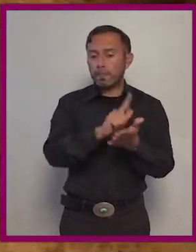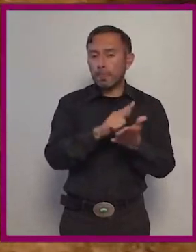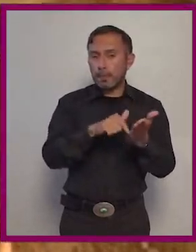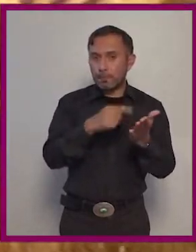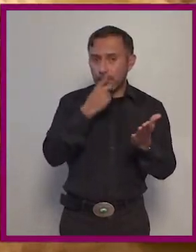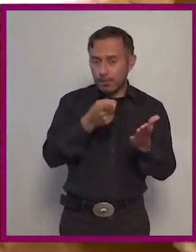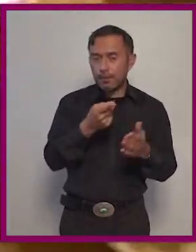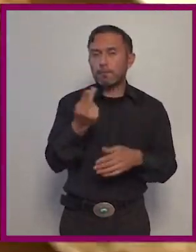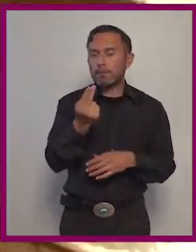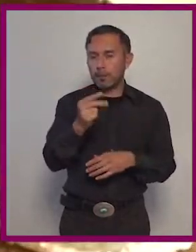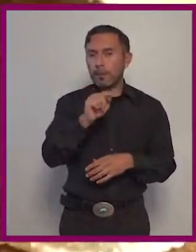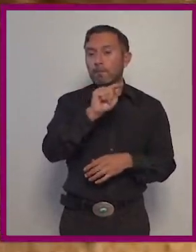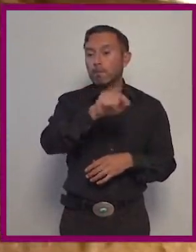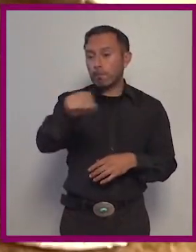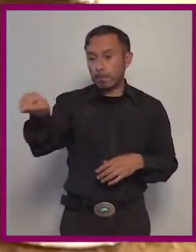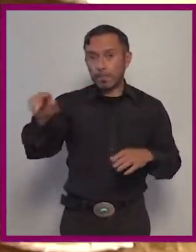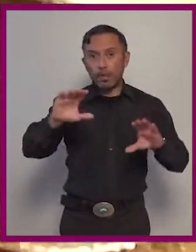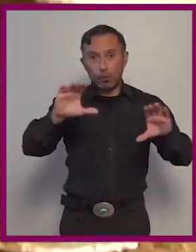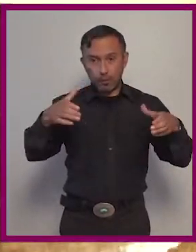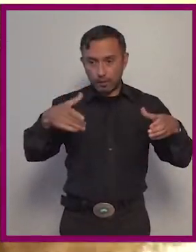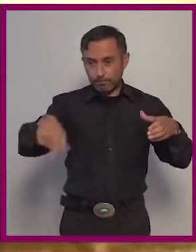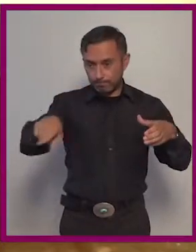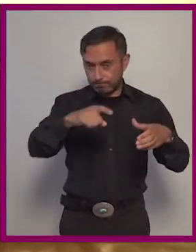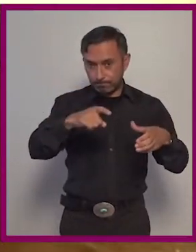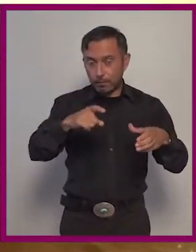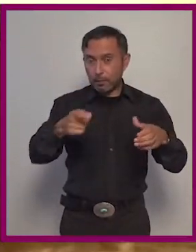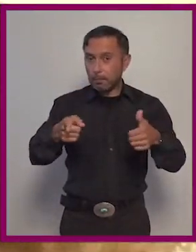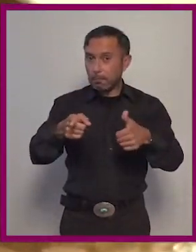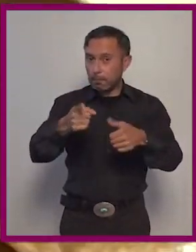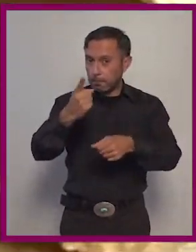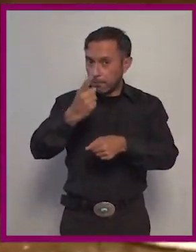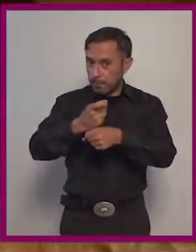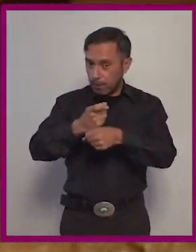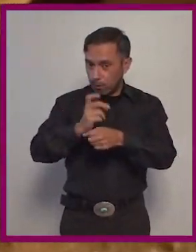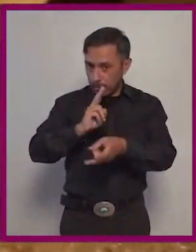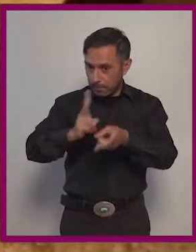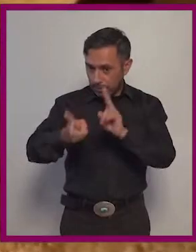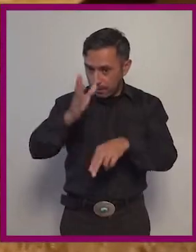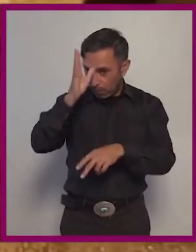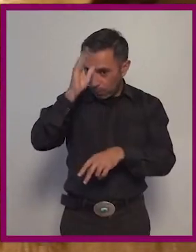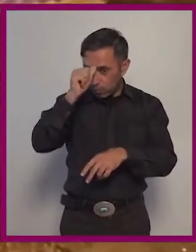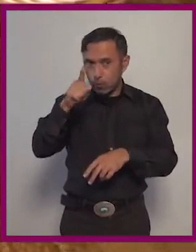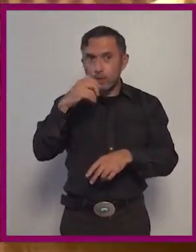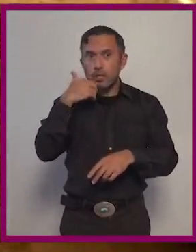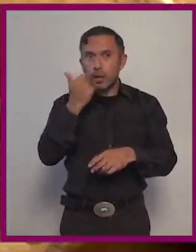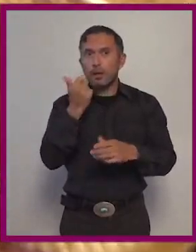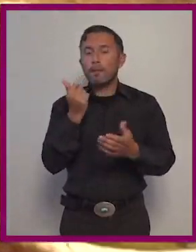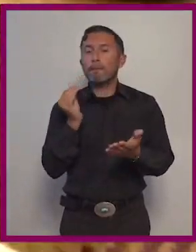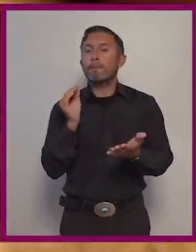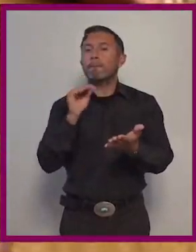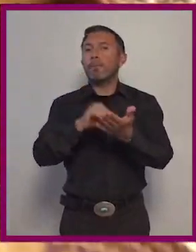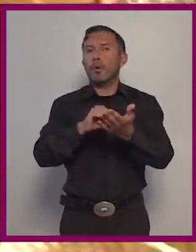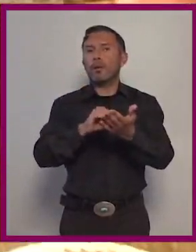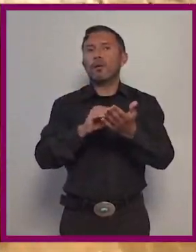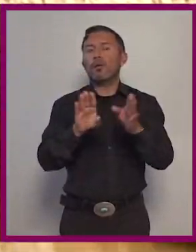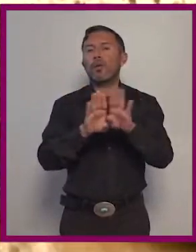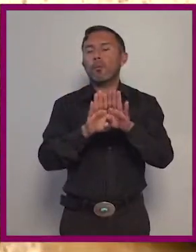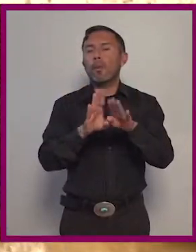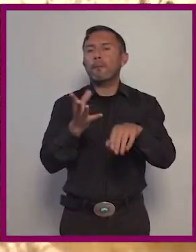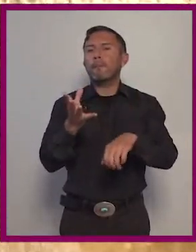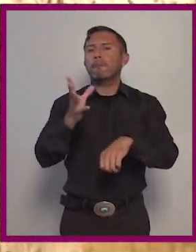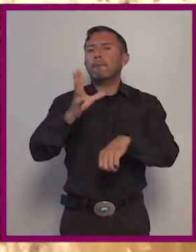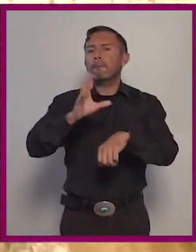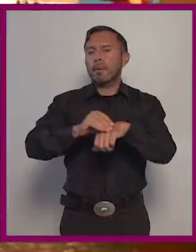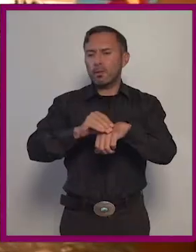de acuerdo todas las comunidades antes de que se decida explotar o otorgar algún tipo de licenciamiento de